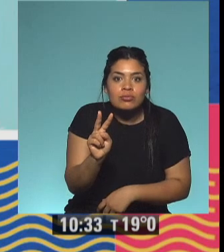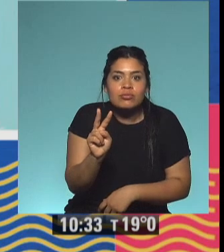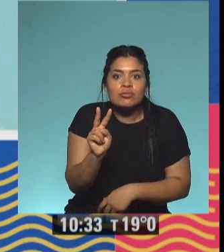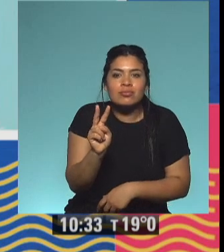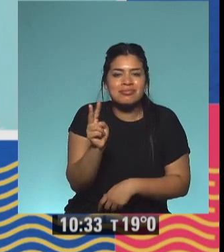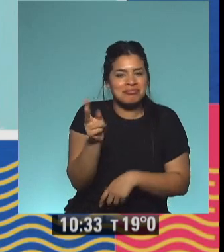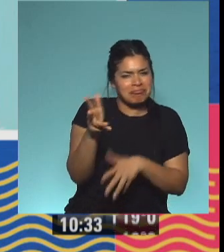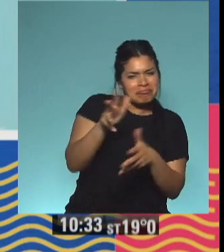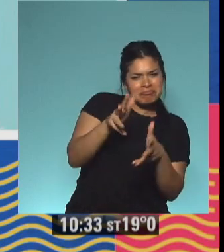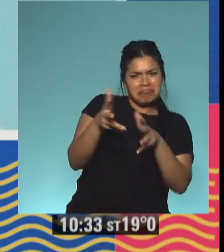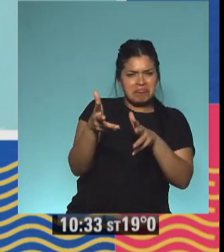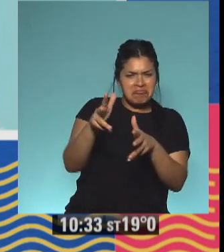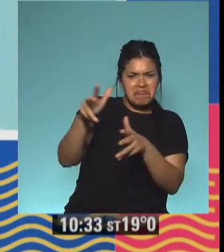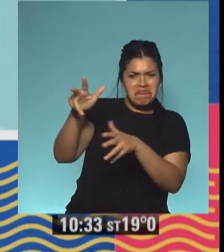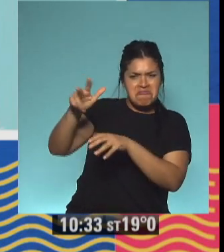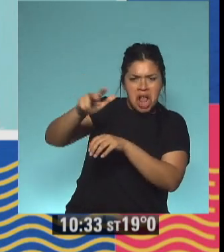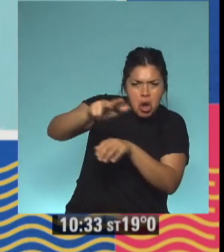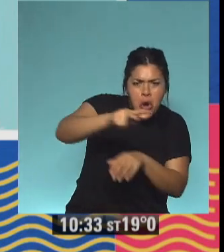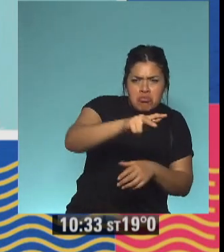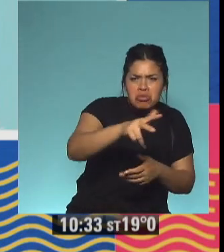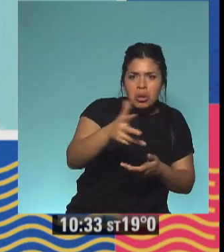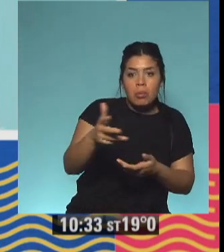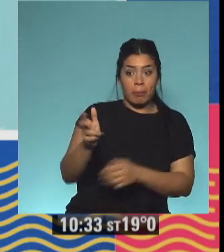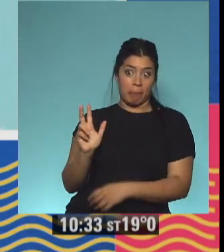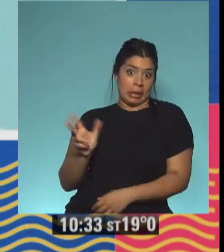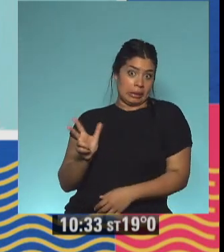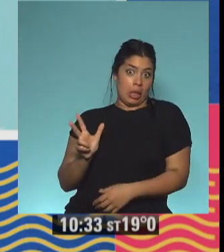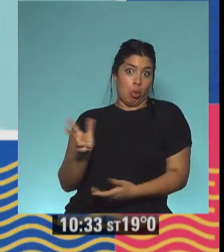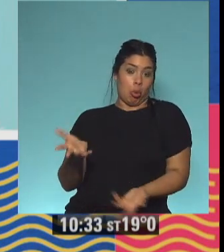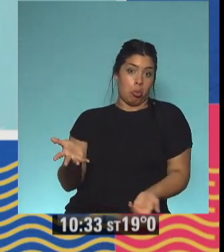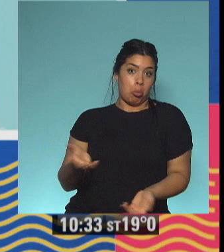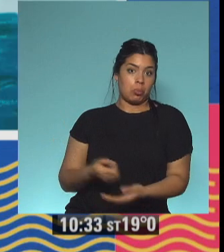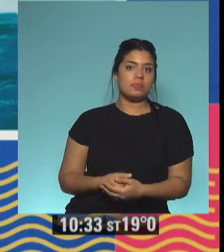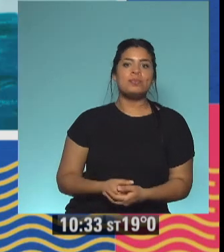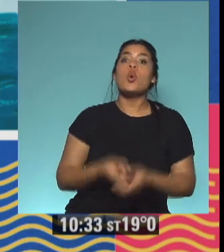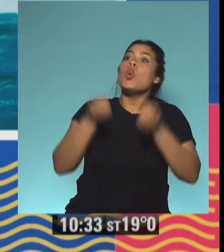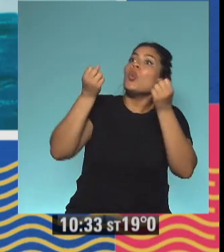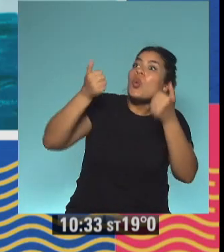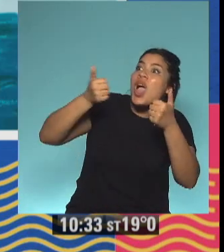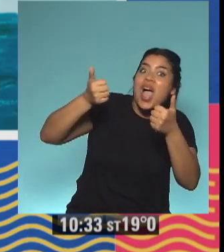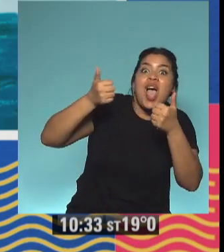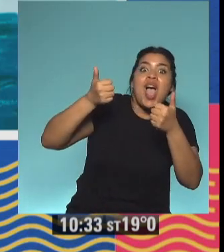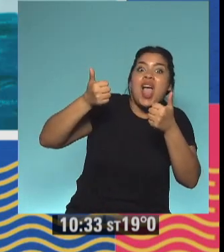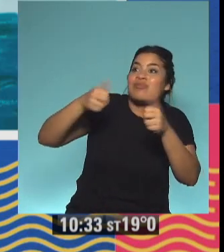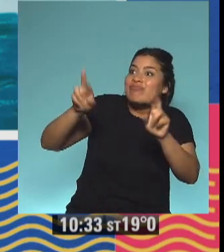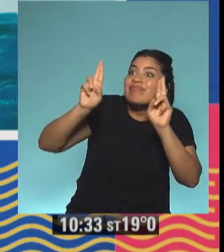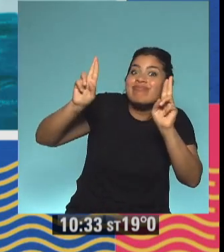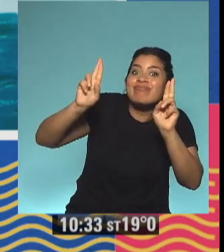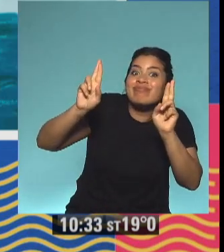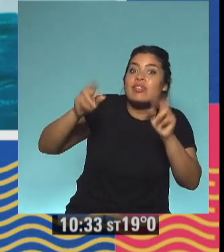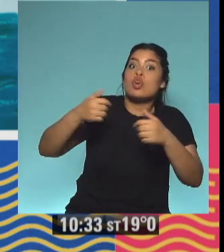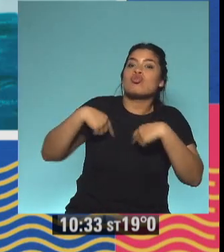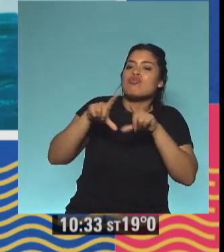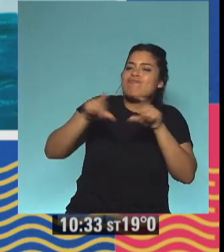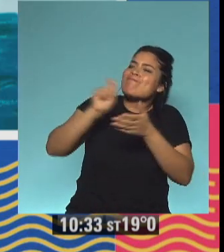Parecido como a un helicóptero, ¿no? Sí, o un ventilador. O un ventilador. ¡Buen viaje! ¡Te mandaré una postal!